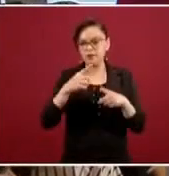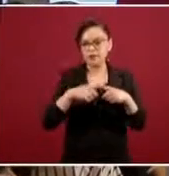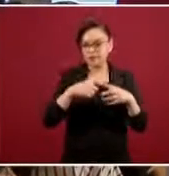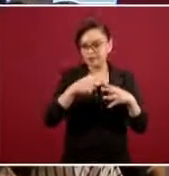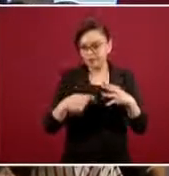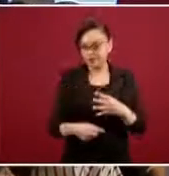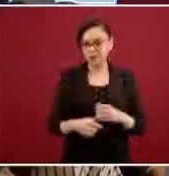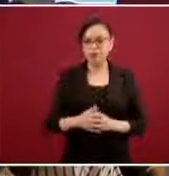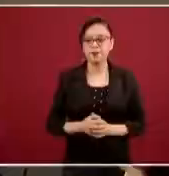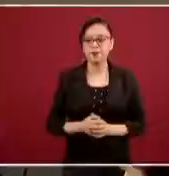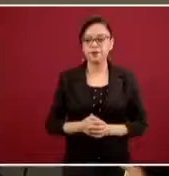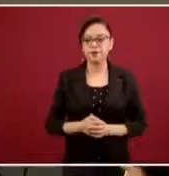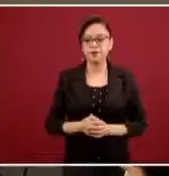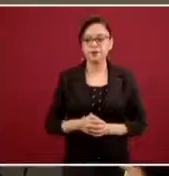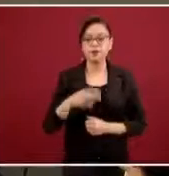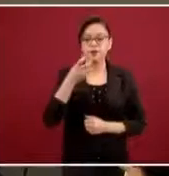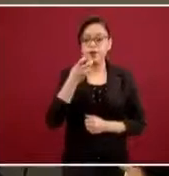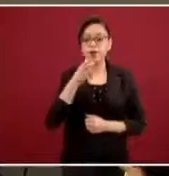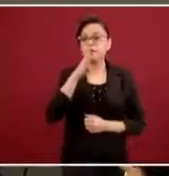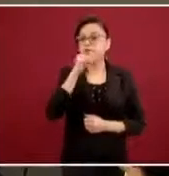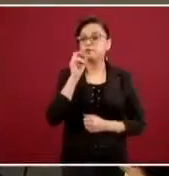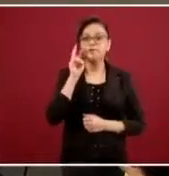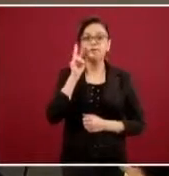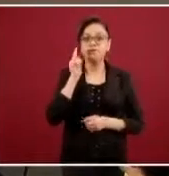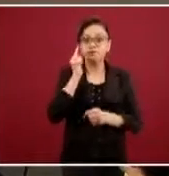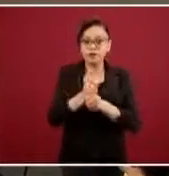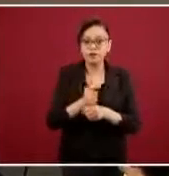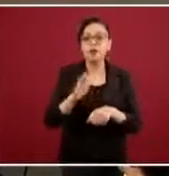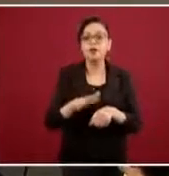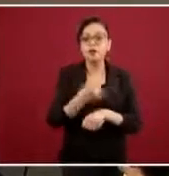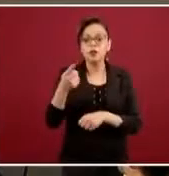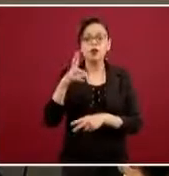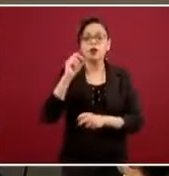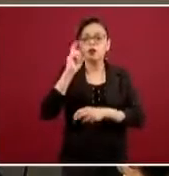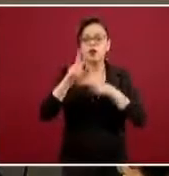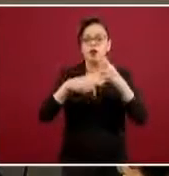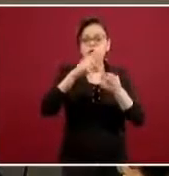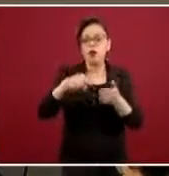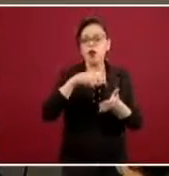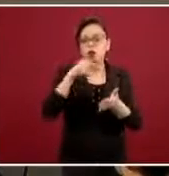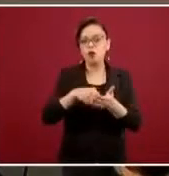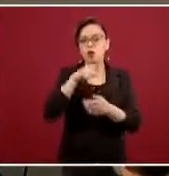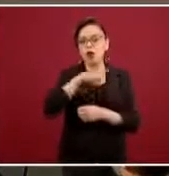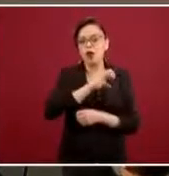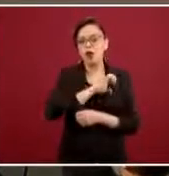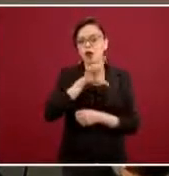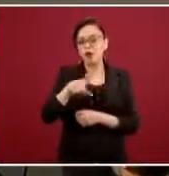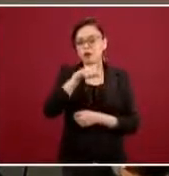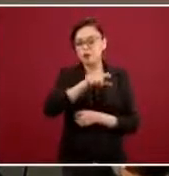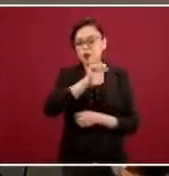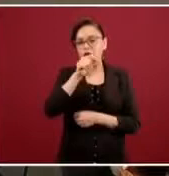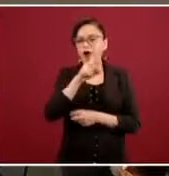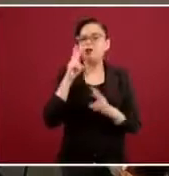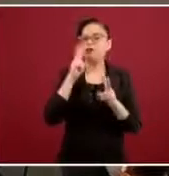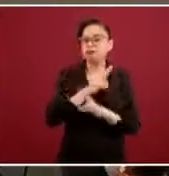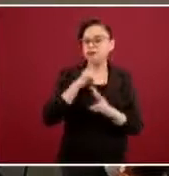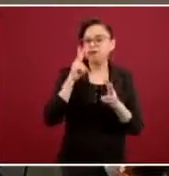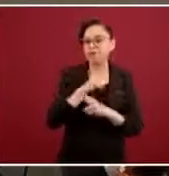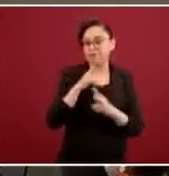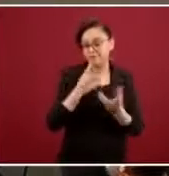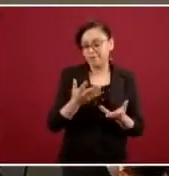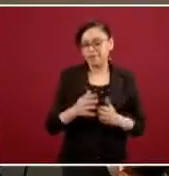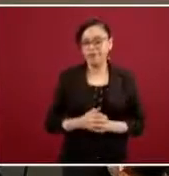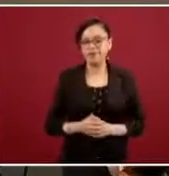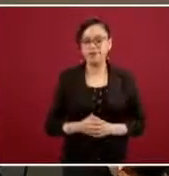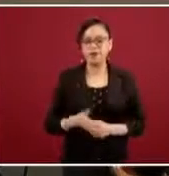unidades de monitoras de enfermedad respiratoria, ¿no? Hemos dicho también que los casos graves y